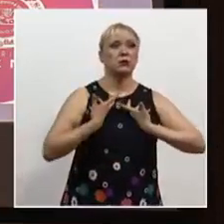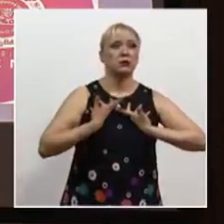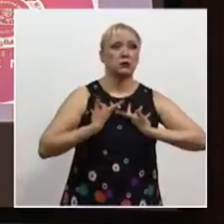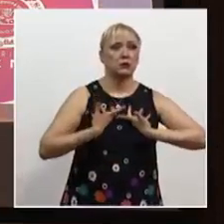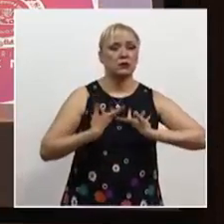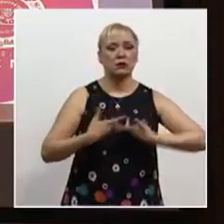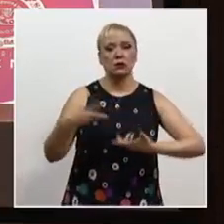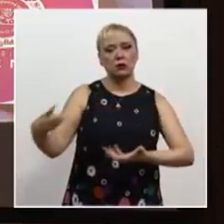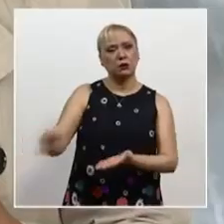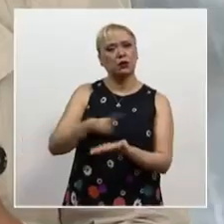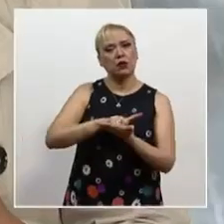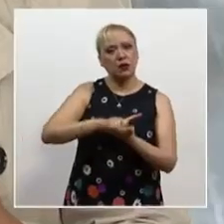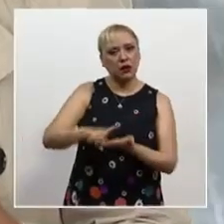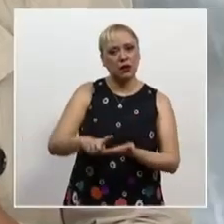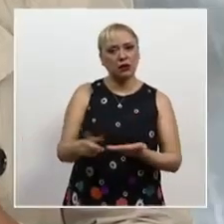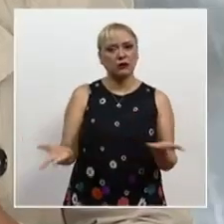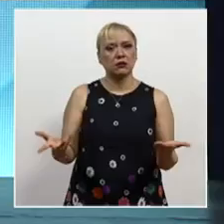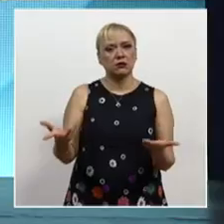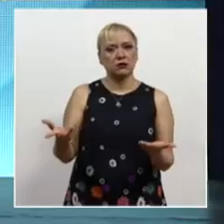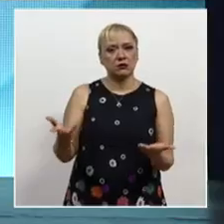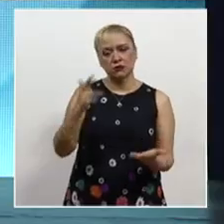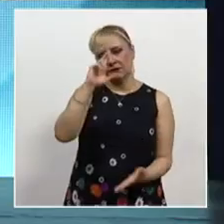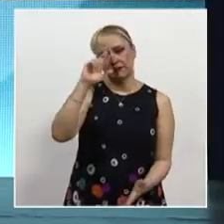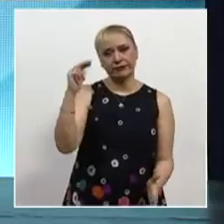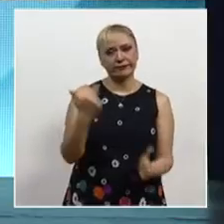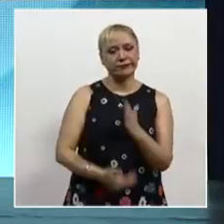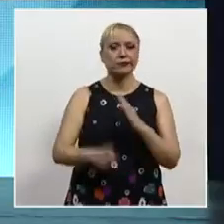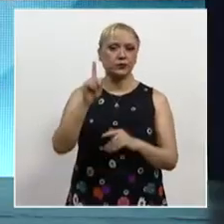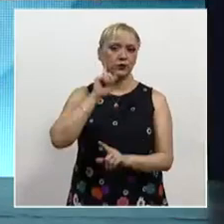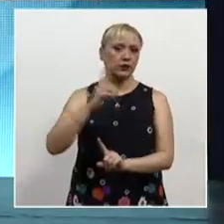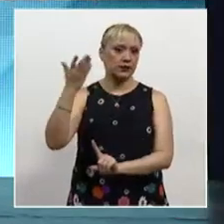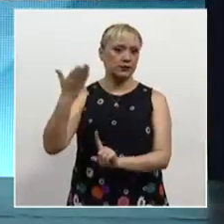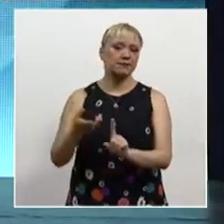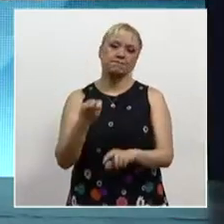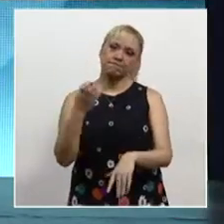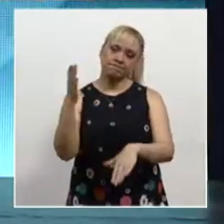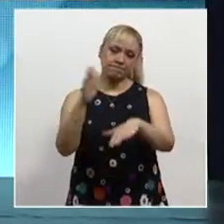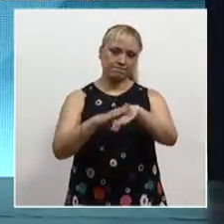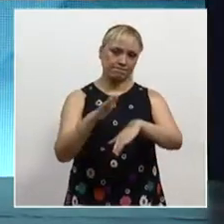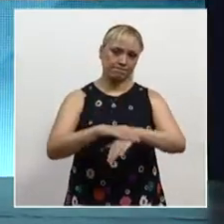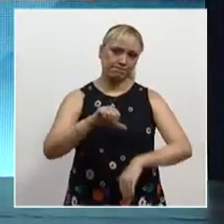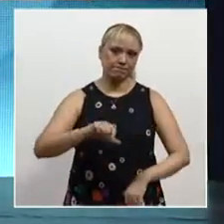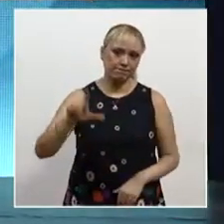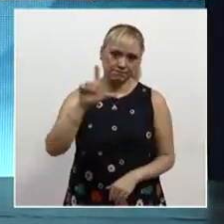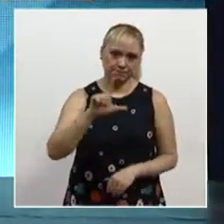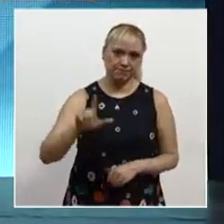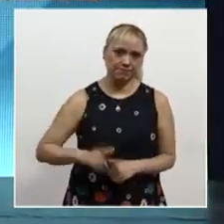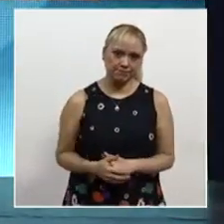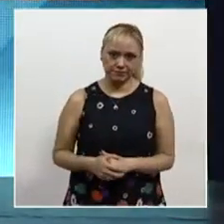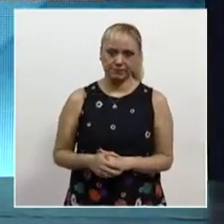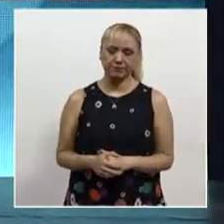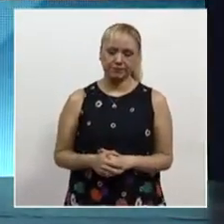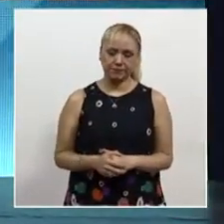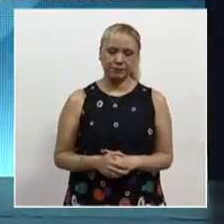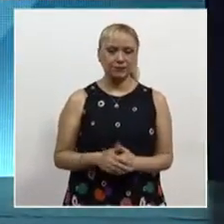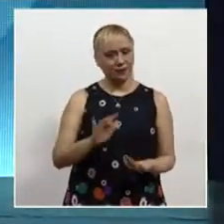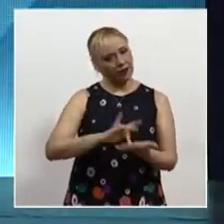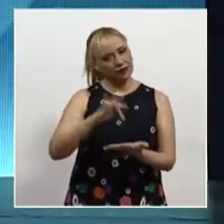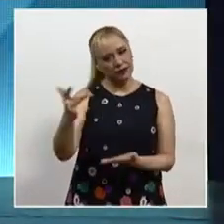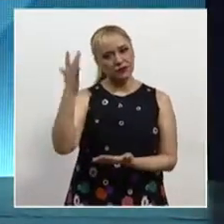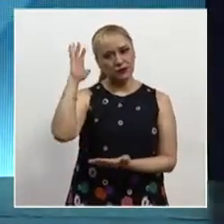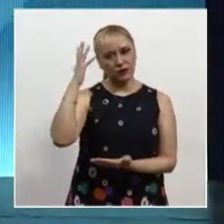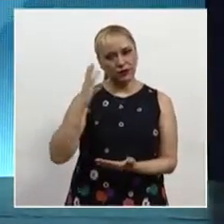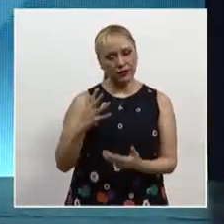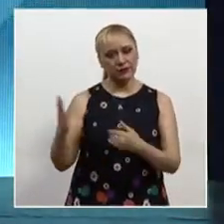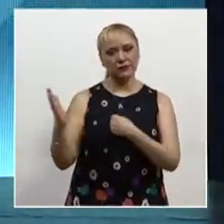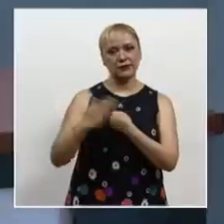los derechos humanos que ha sido víctima María Guadalupe. Es el reporte que tenemos este lunes. Muchas gracias, Lorena,